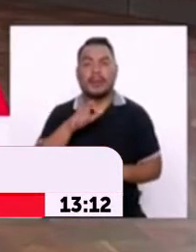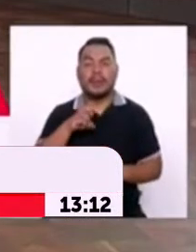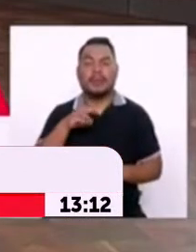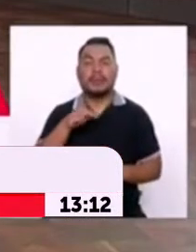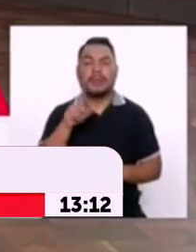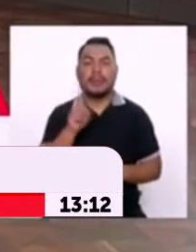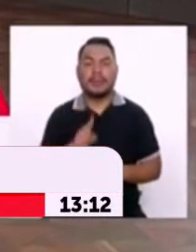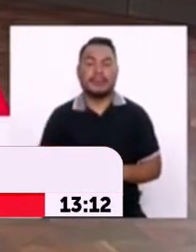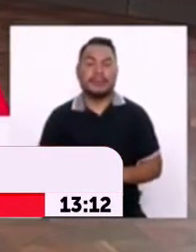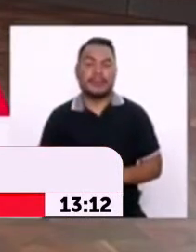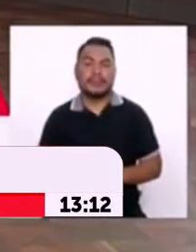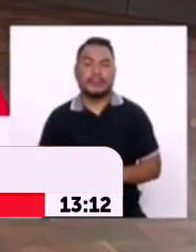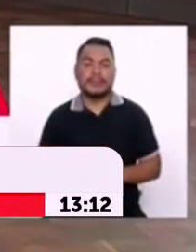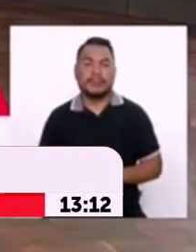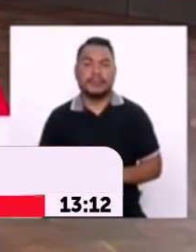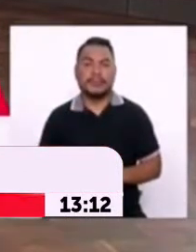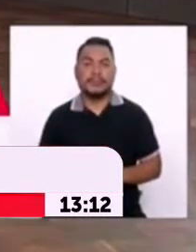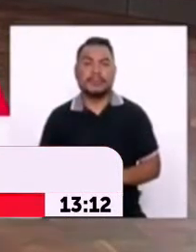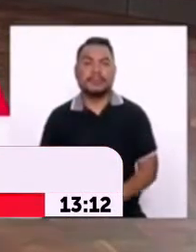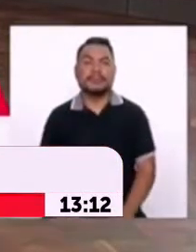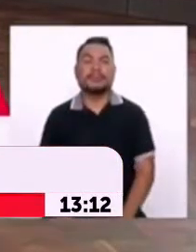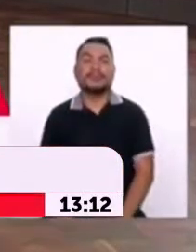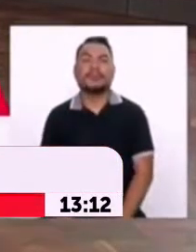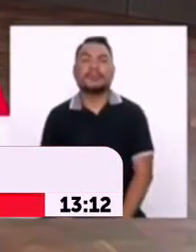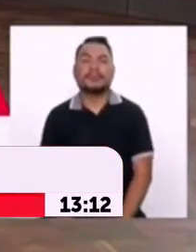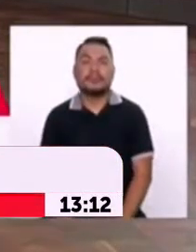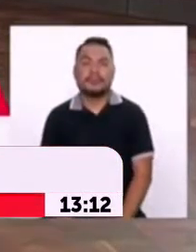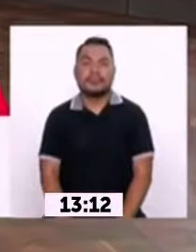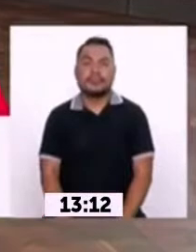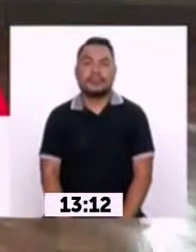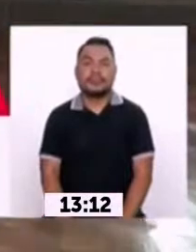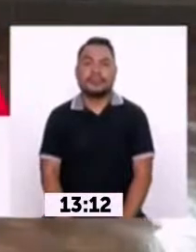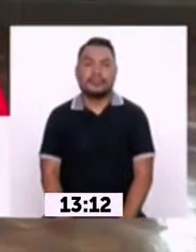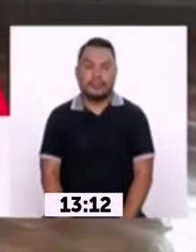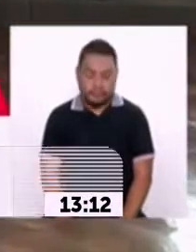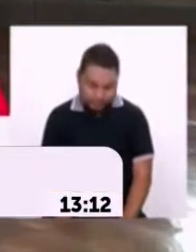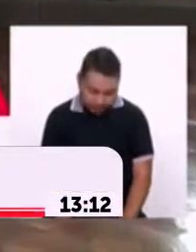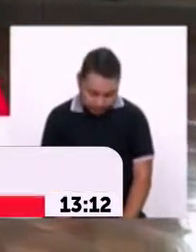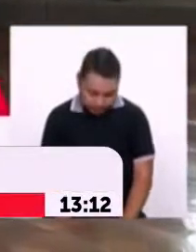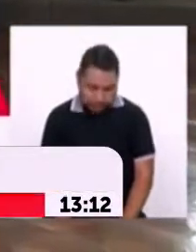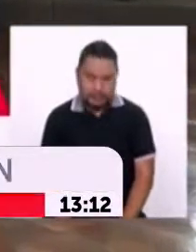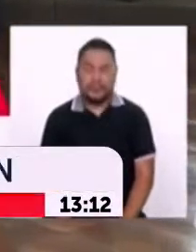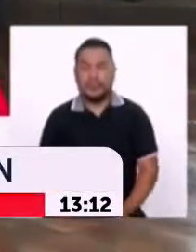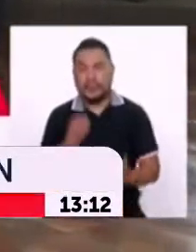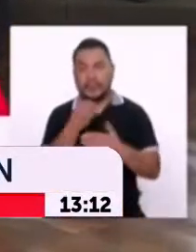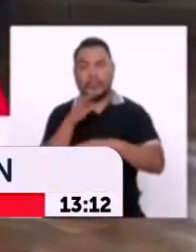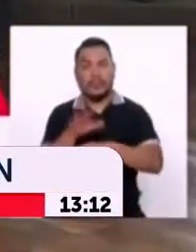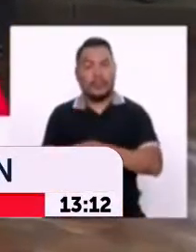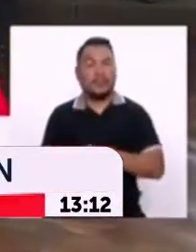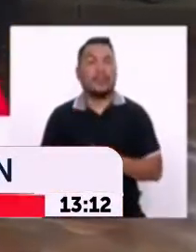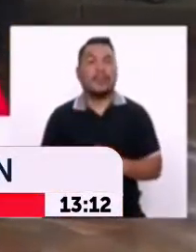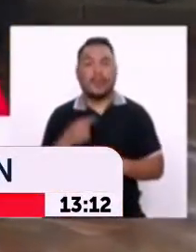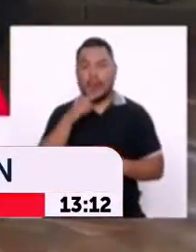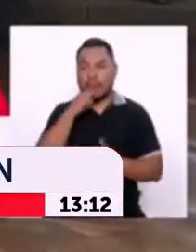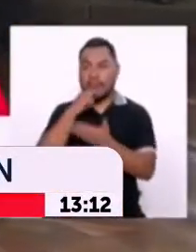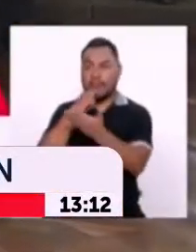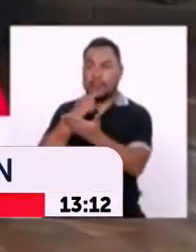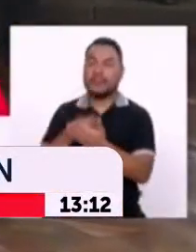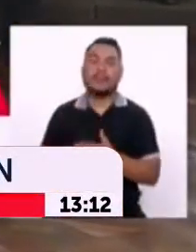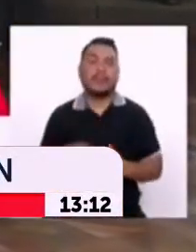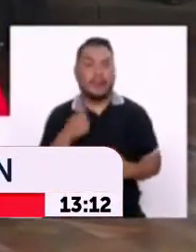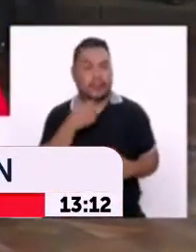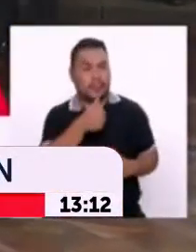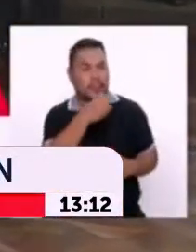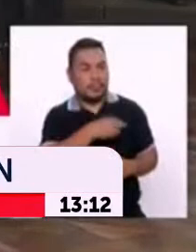Márquez Ramírez. ¡Exitosa! Buenas tardes, señora presidenta,